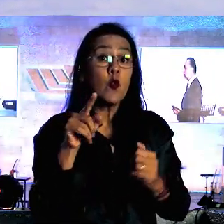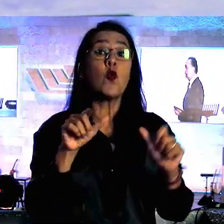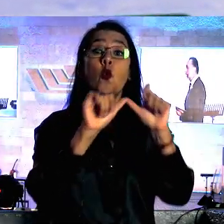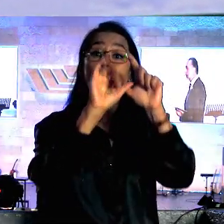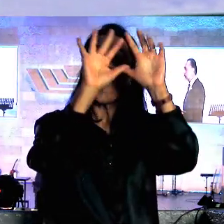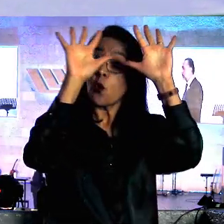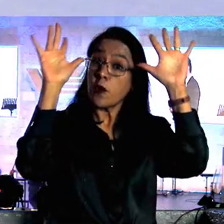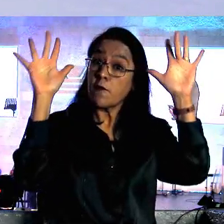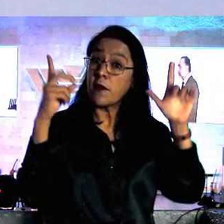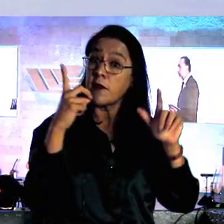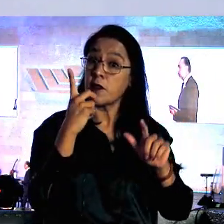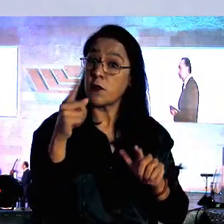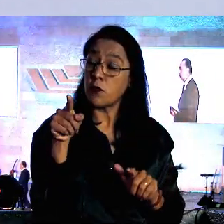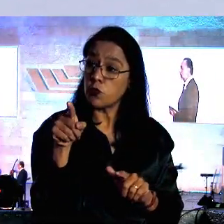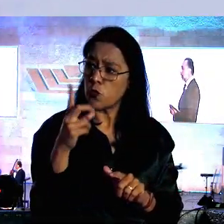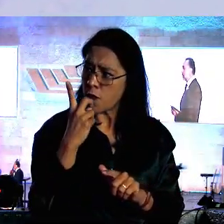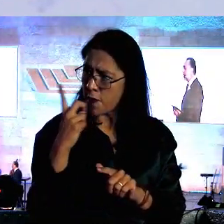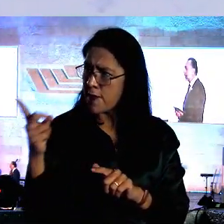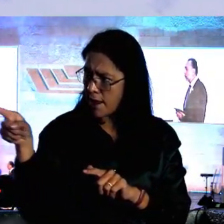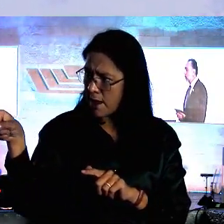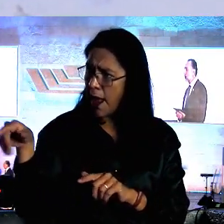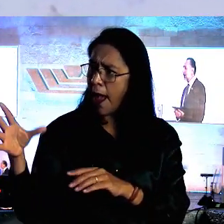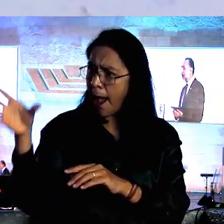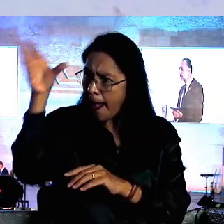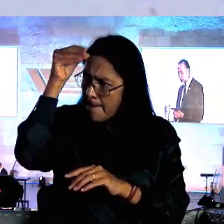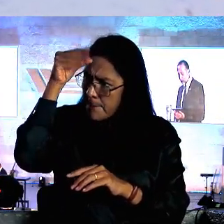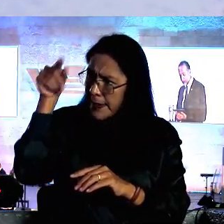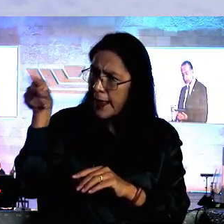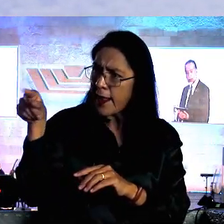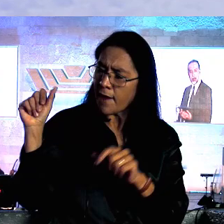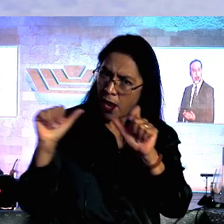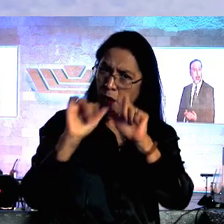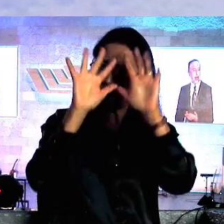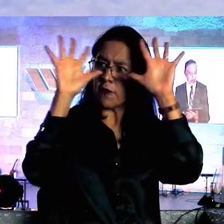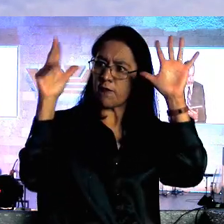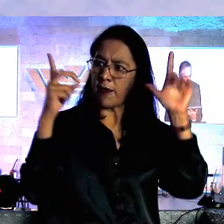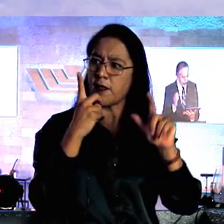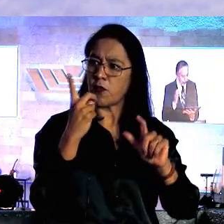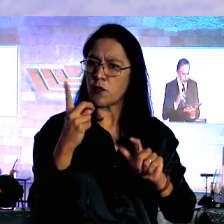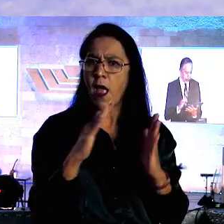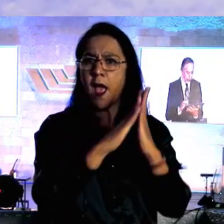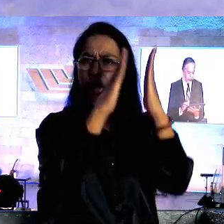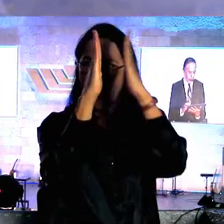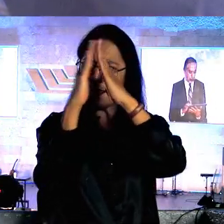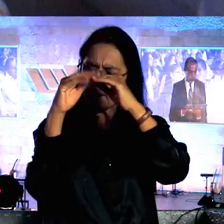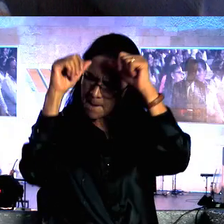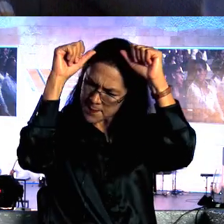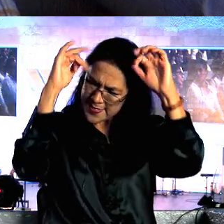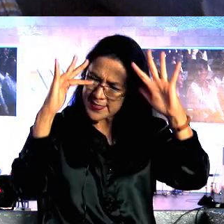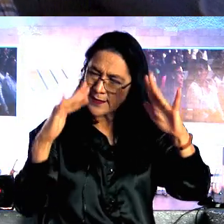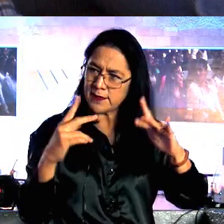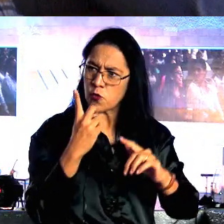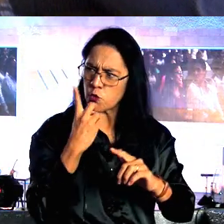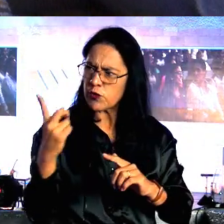Dios. Dile a la persona que tienes a tu lado, aprende a glorificar a Dios. Alábalo, bendícelo.